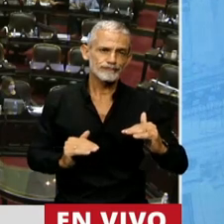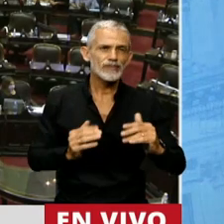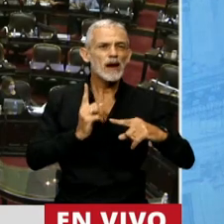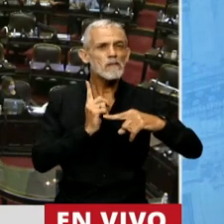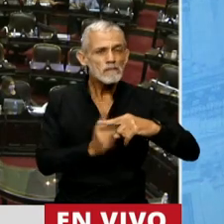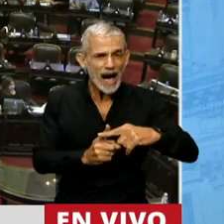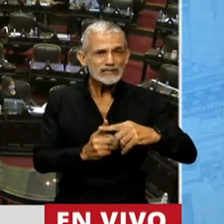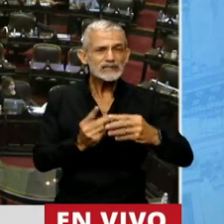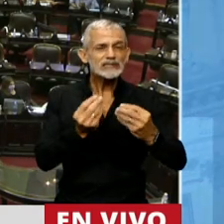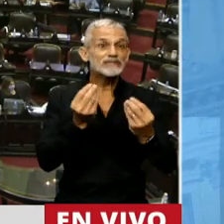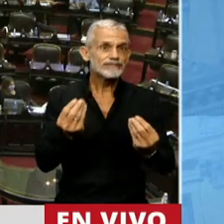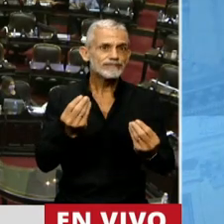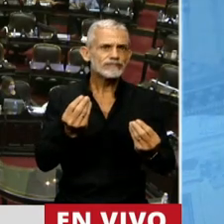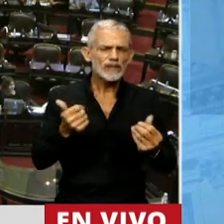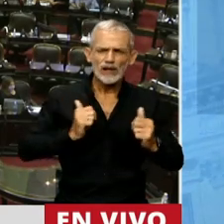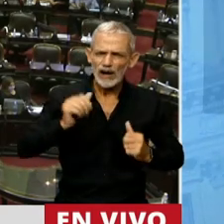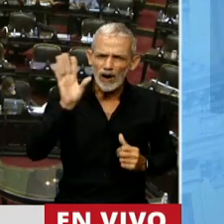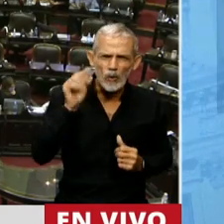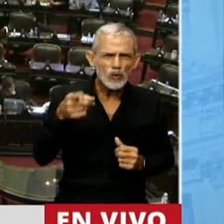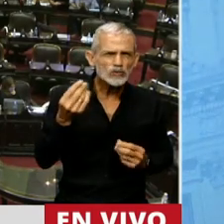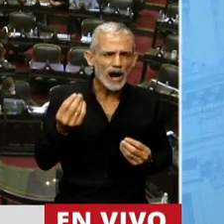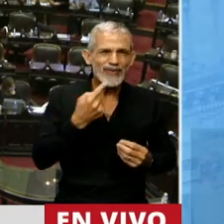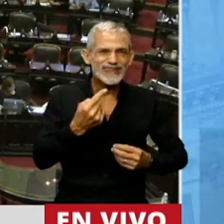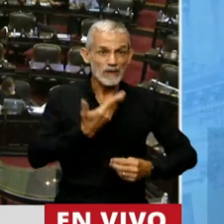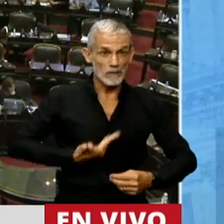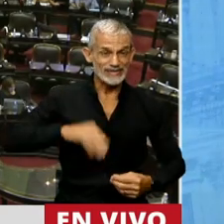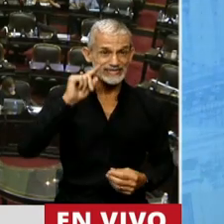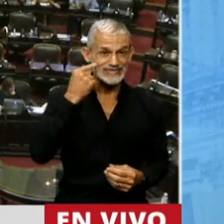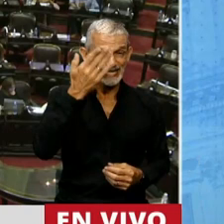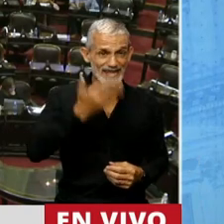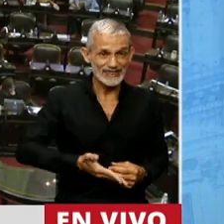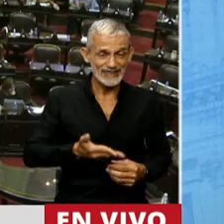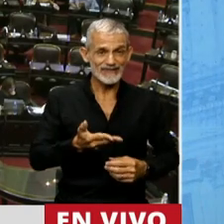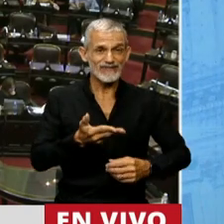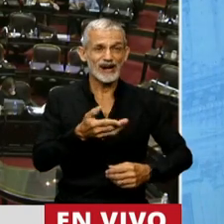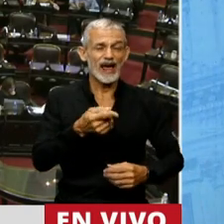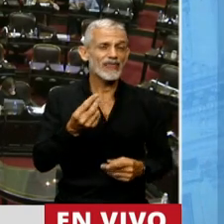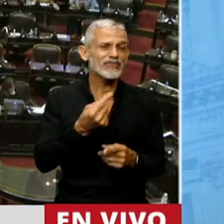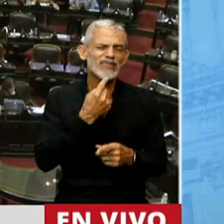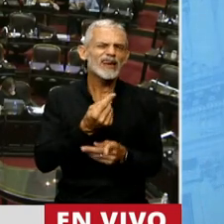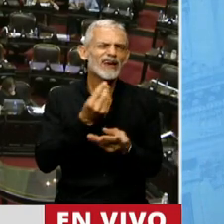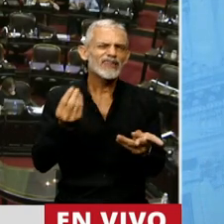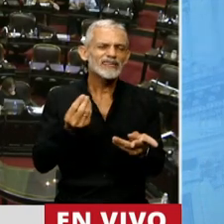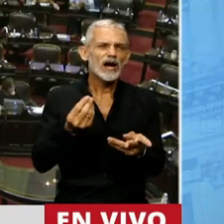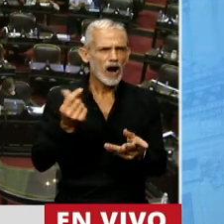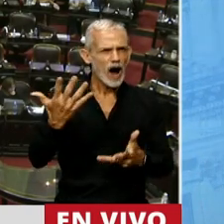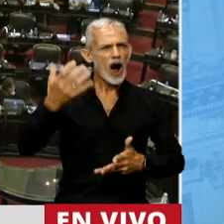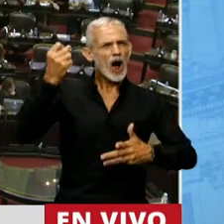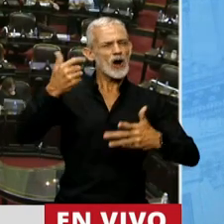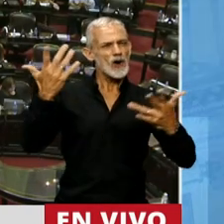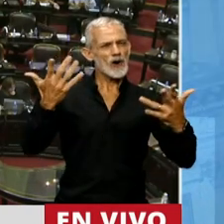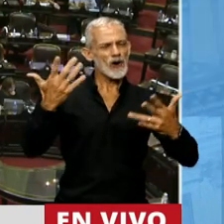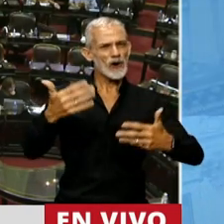esto tenemos que escuchar los argentinos decir al presidente Alberto Fernández que logró,